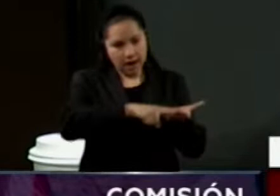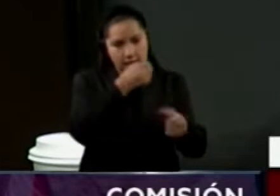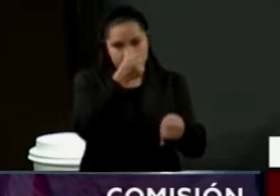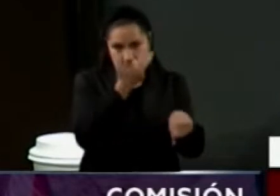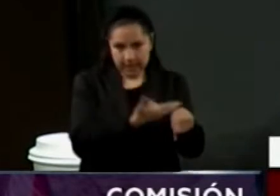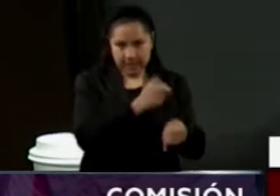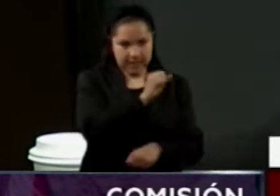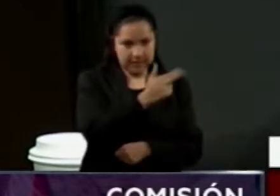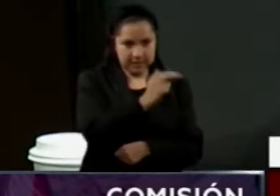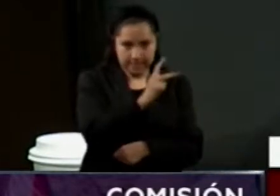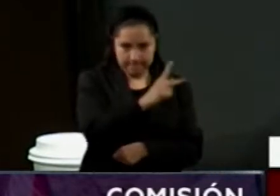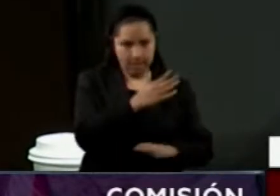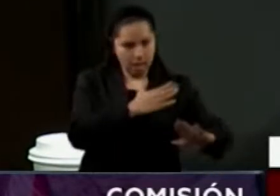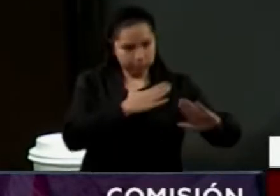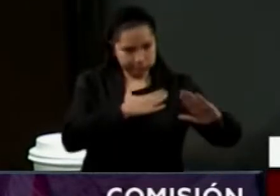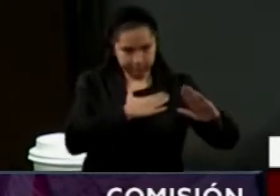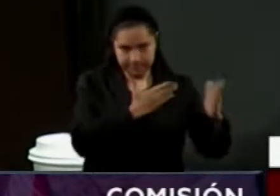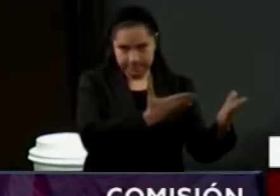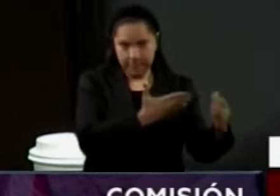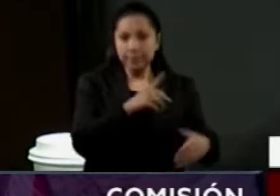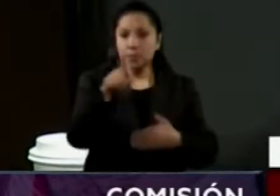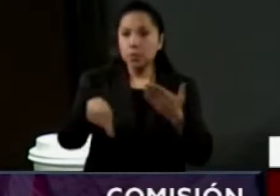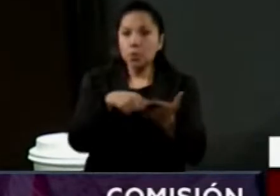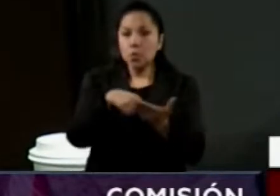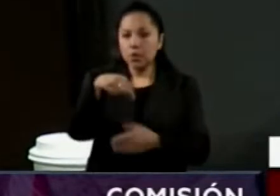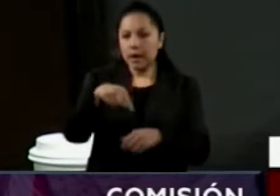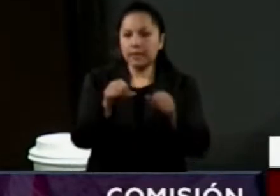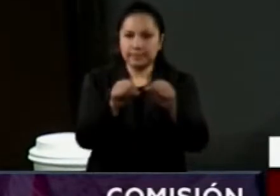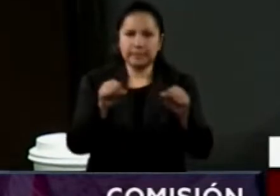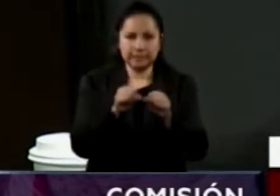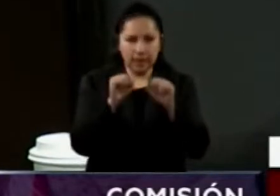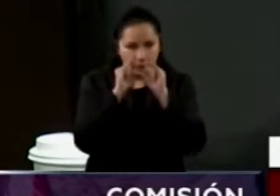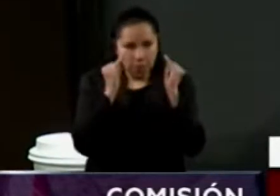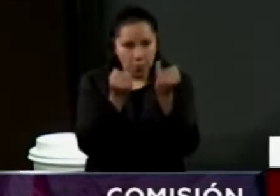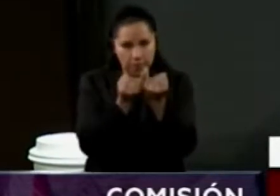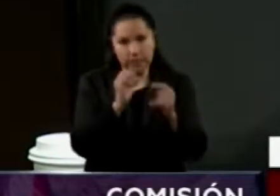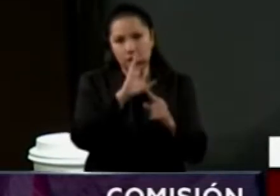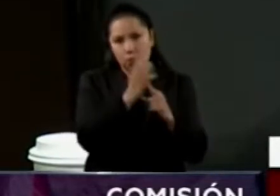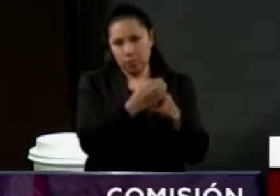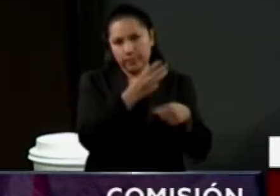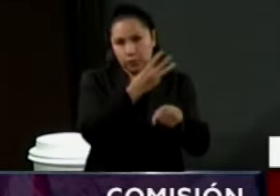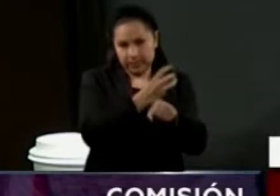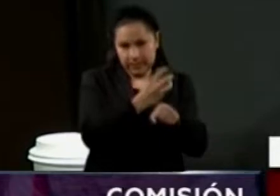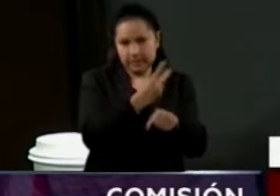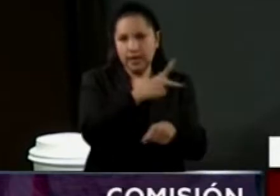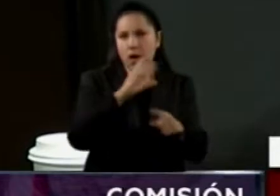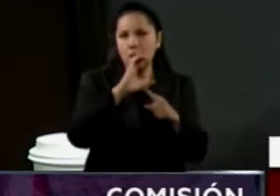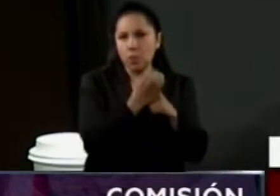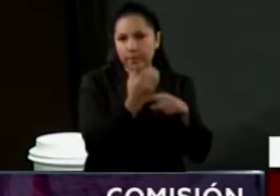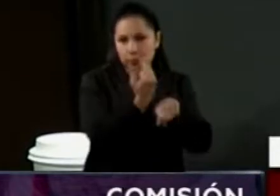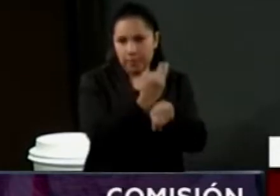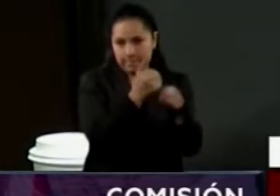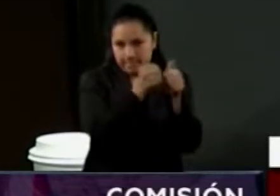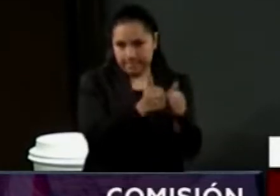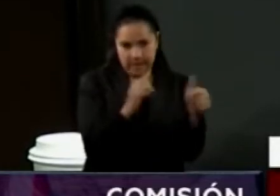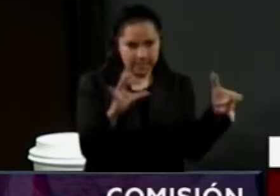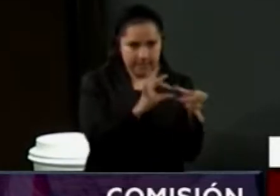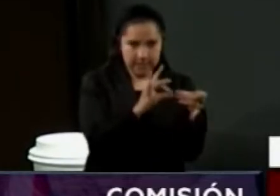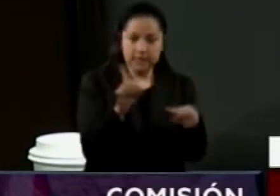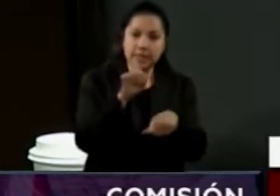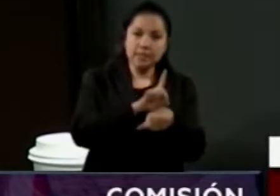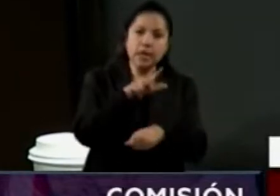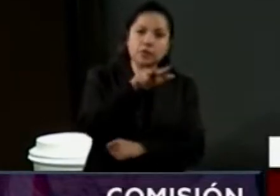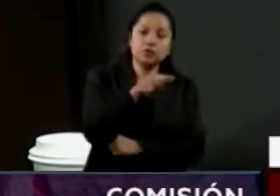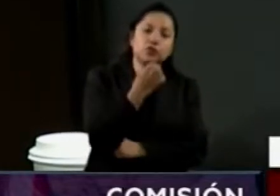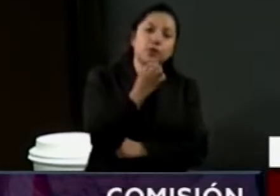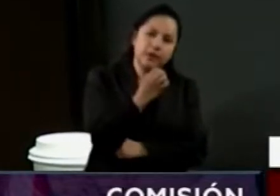Hacienda y Crédito Público, dado en la sala de reuniones de la tercera comisión de la Comisión Permanente del Congreso de la Unión, 18